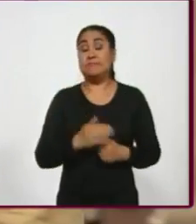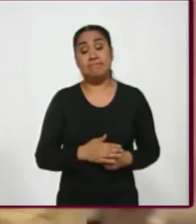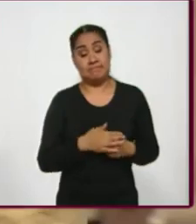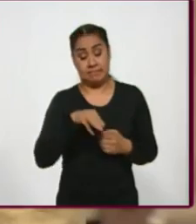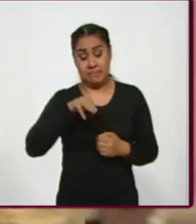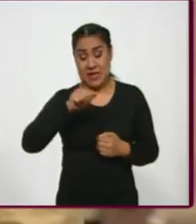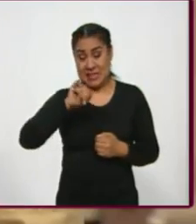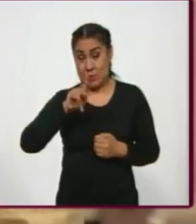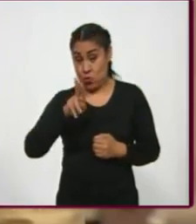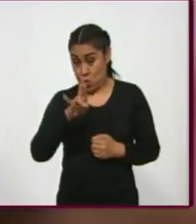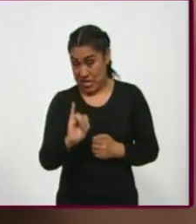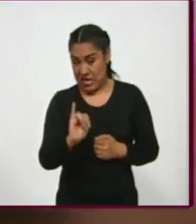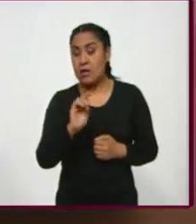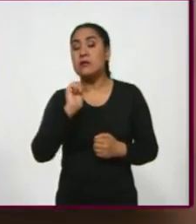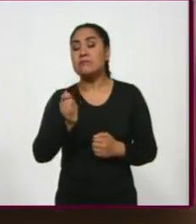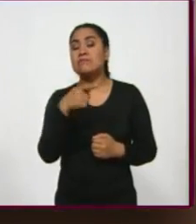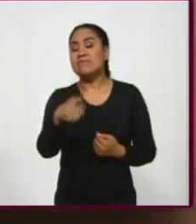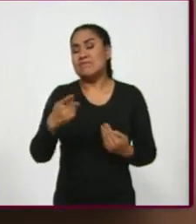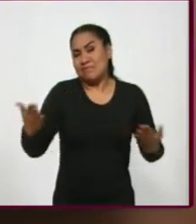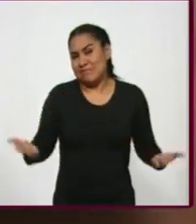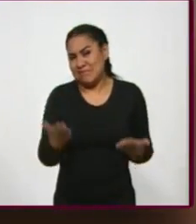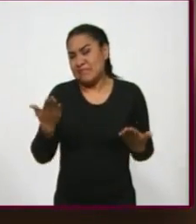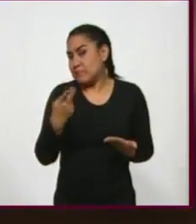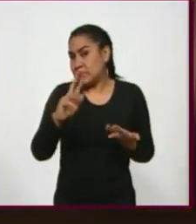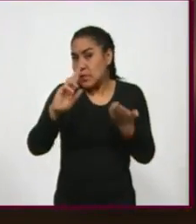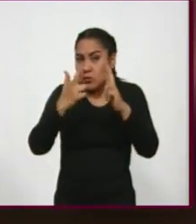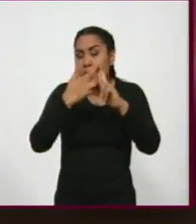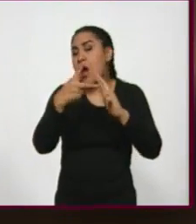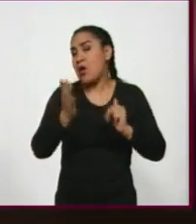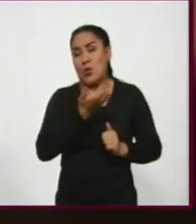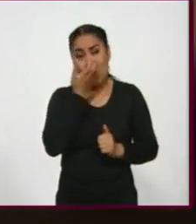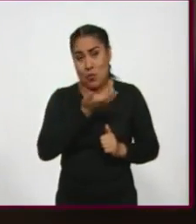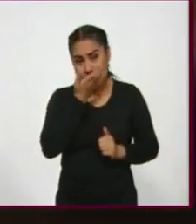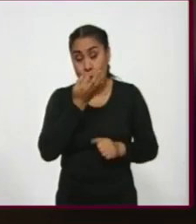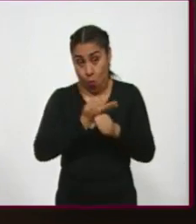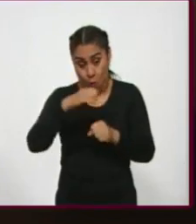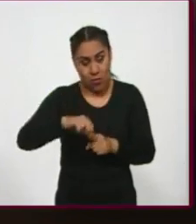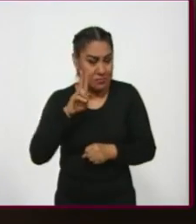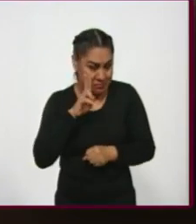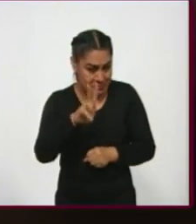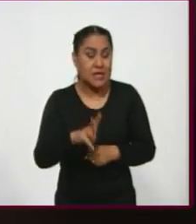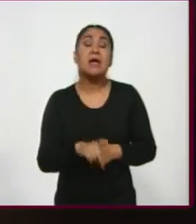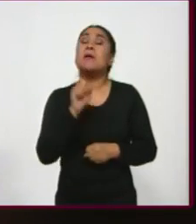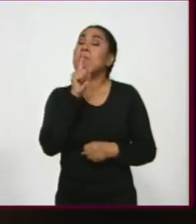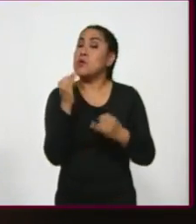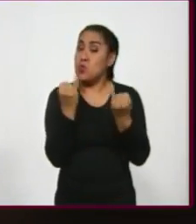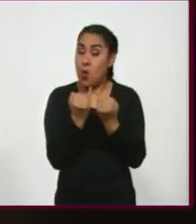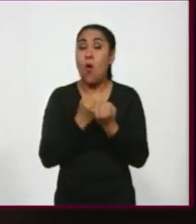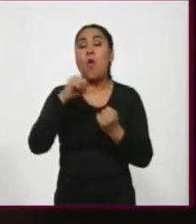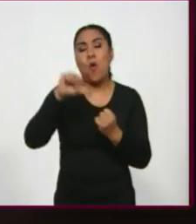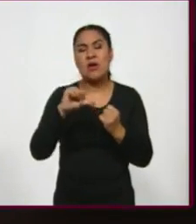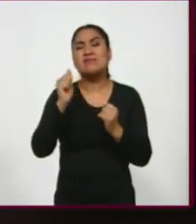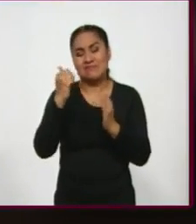manipur y es una danza ritual religiosa y tradicional es lo que se podrá ver hoy y además de esto hoy la